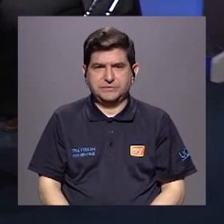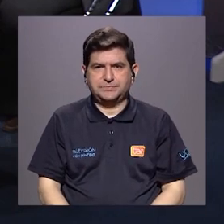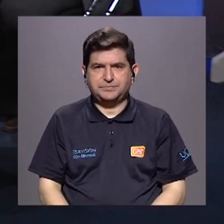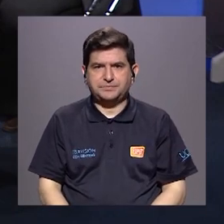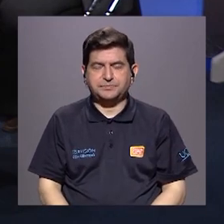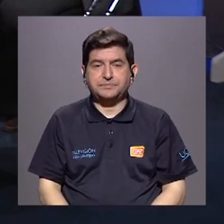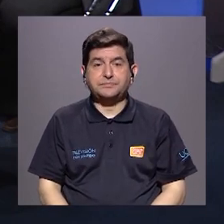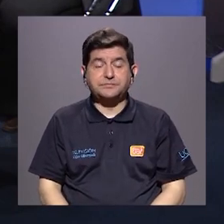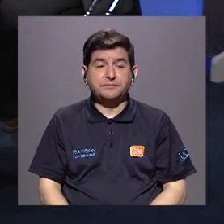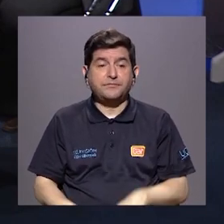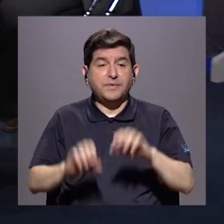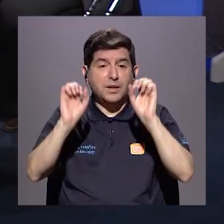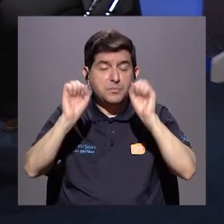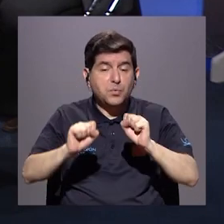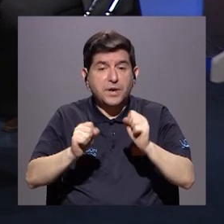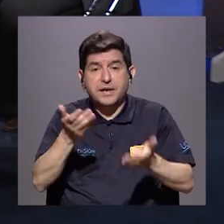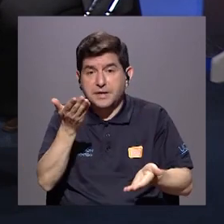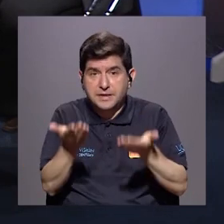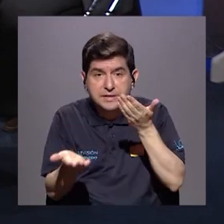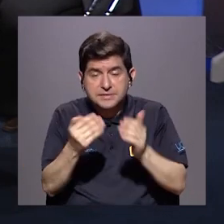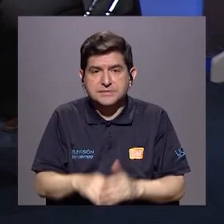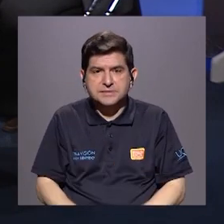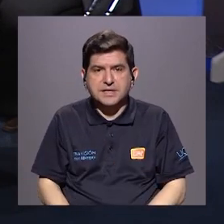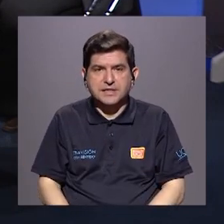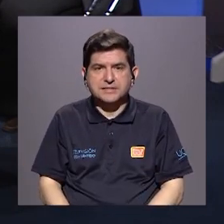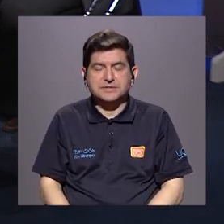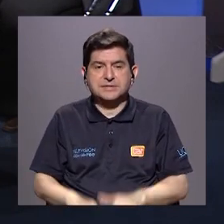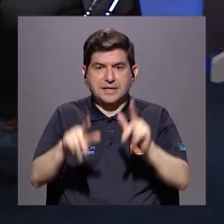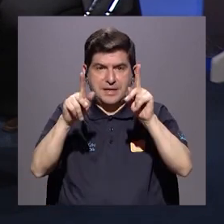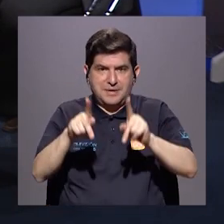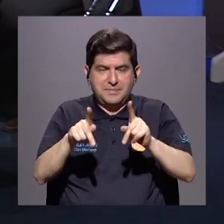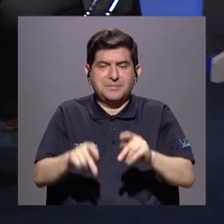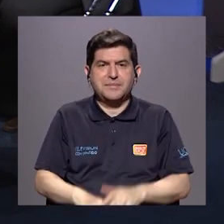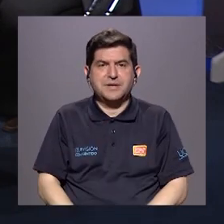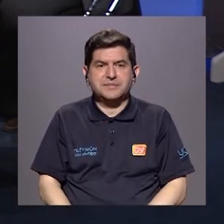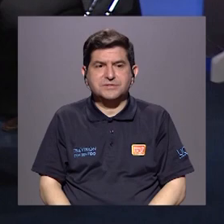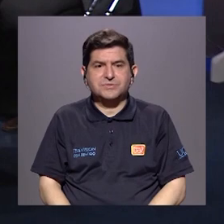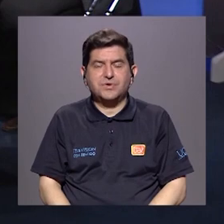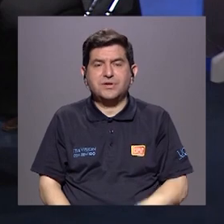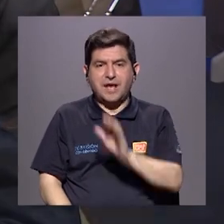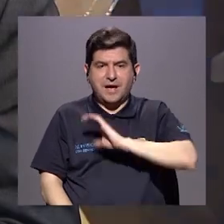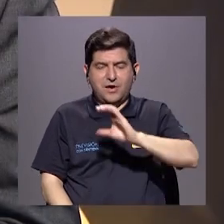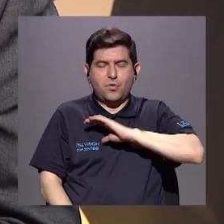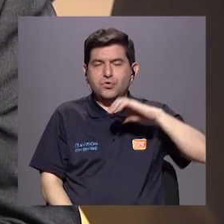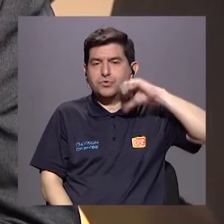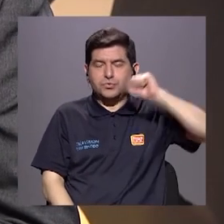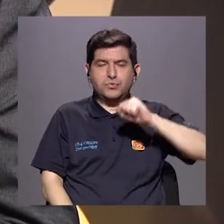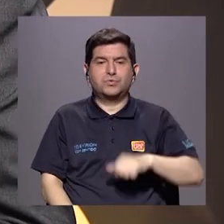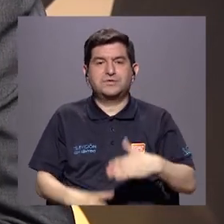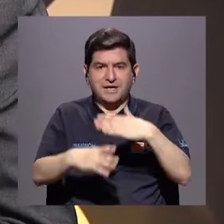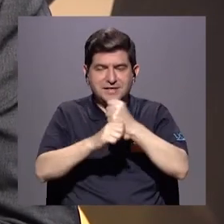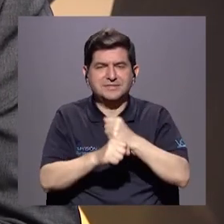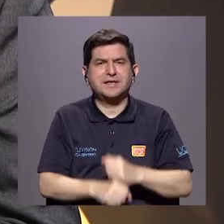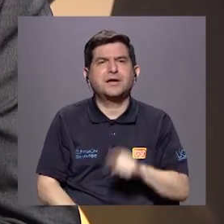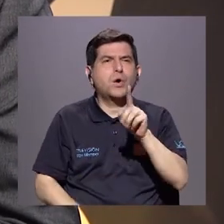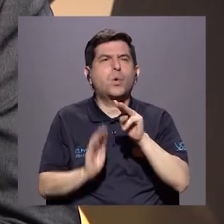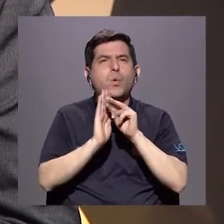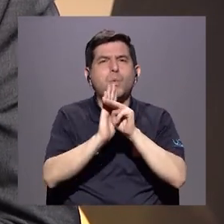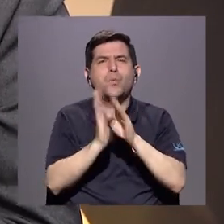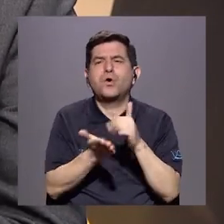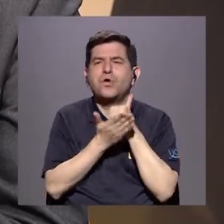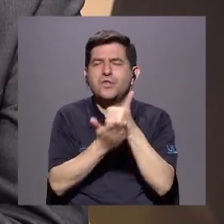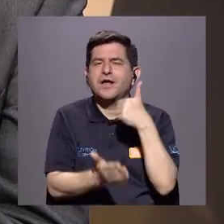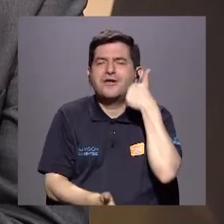de incurrir y cometer comportamiento suicida hay un modelito que nos